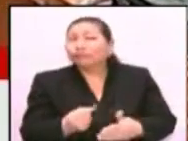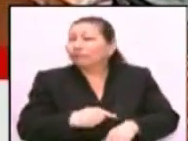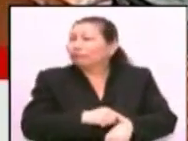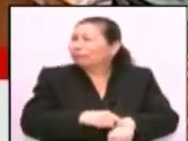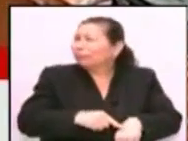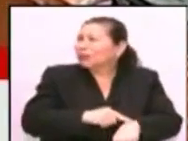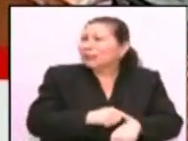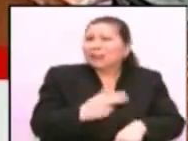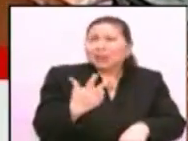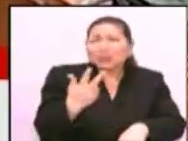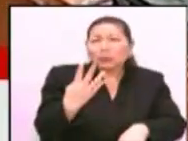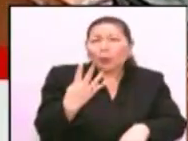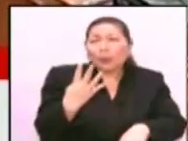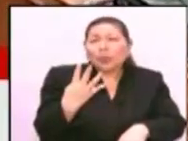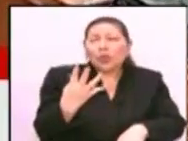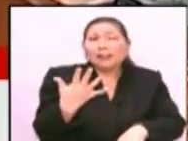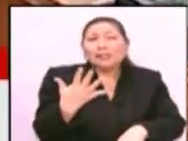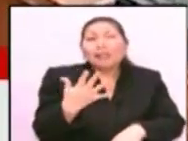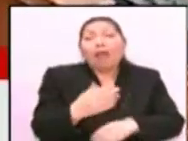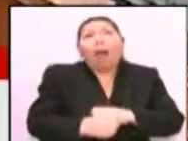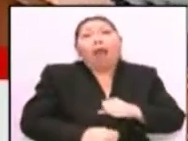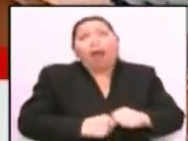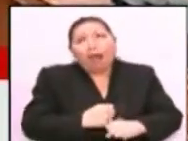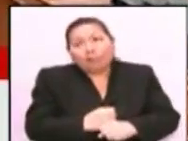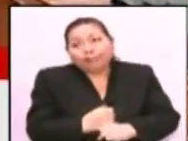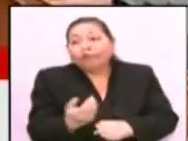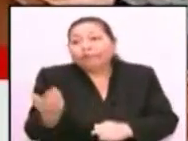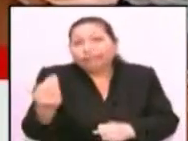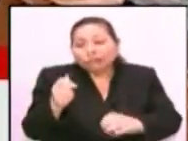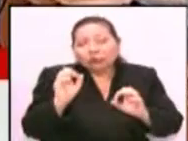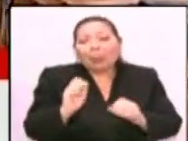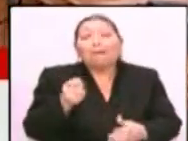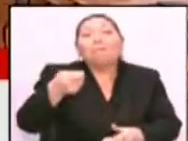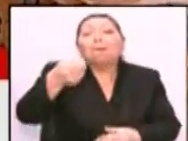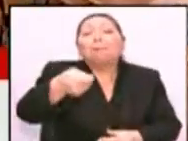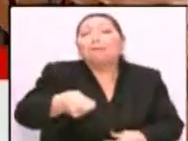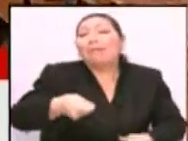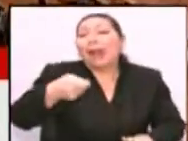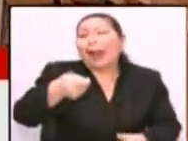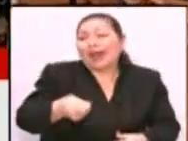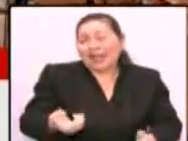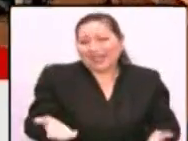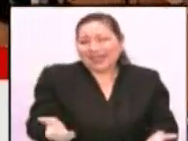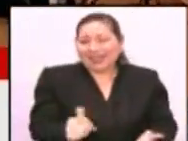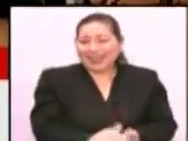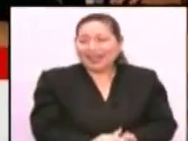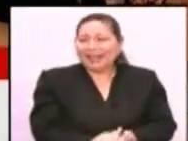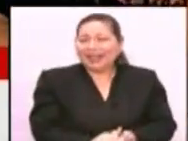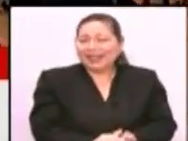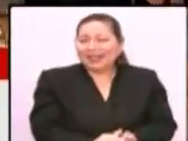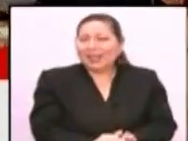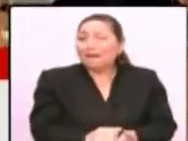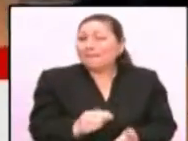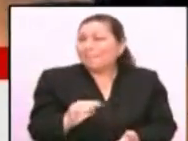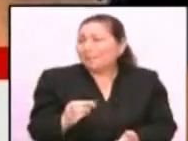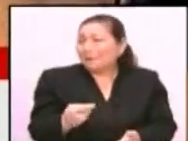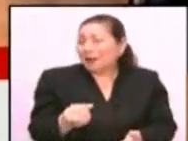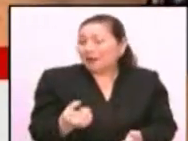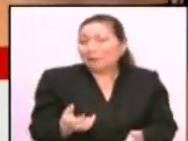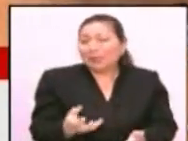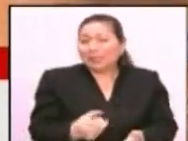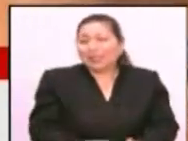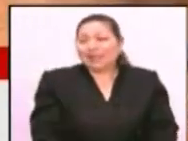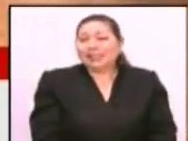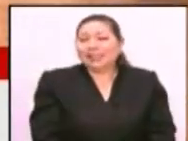puede demorarse entre 3, 4 años hasta que al fin notifiquen con apercibimiento de denuncia penal al padre